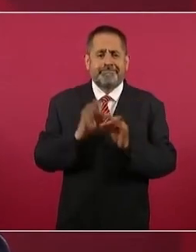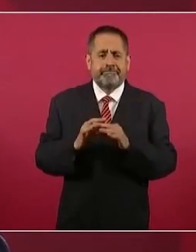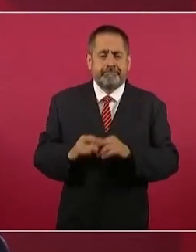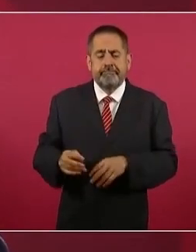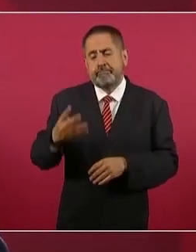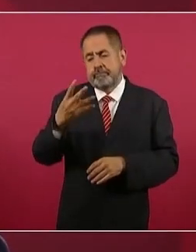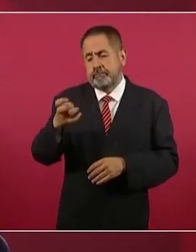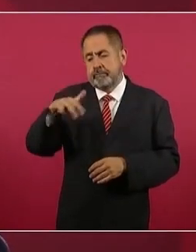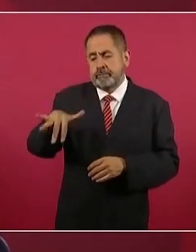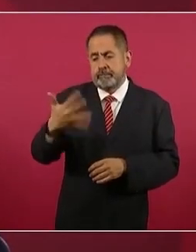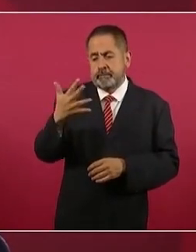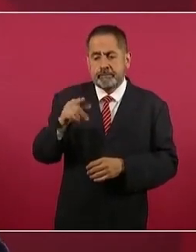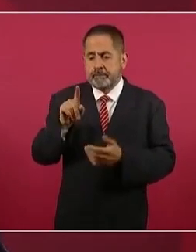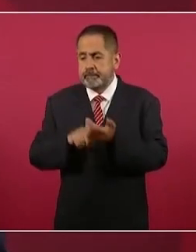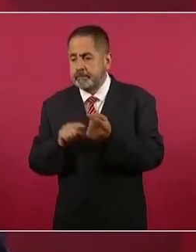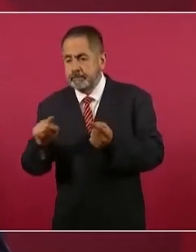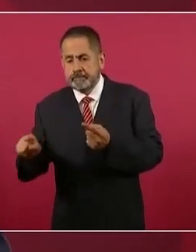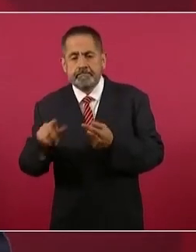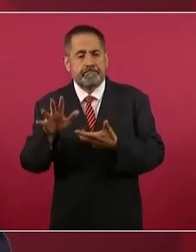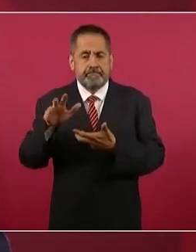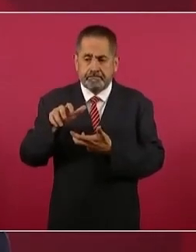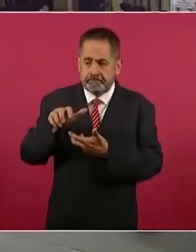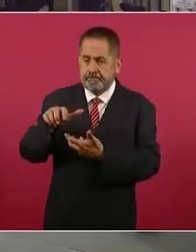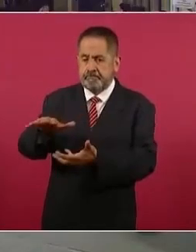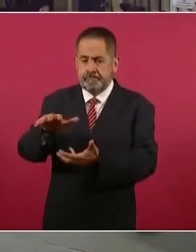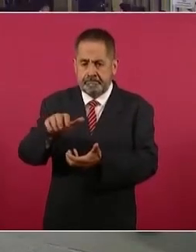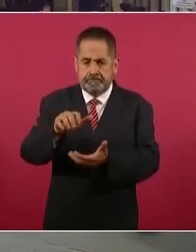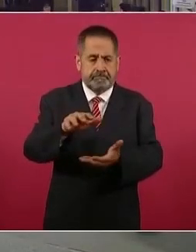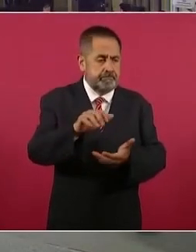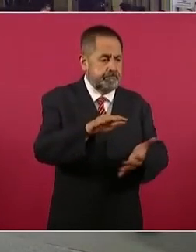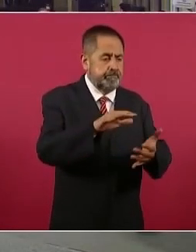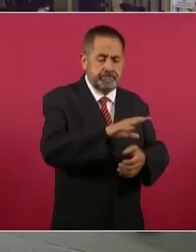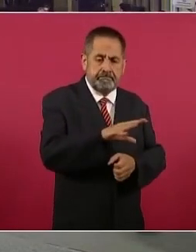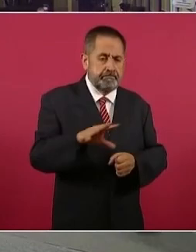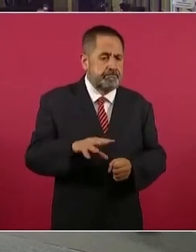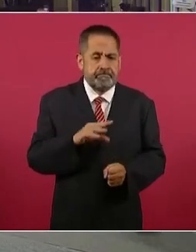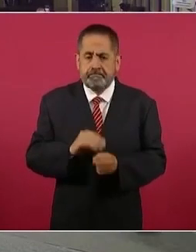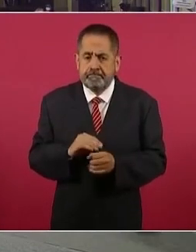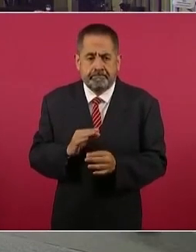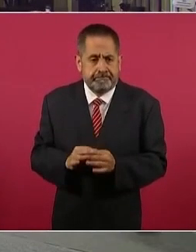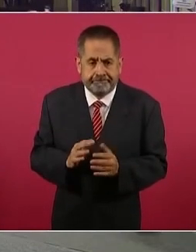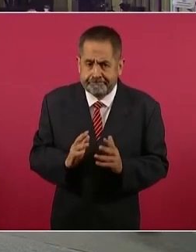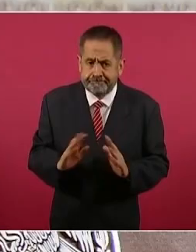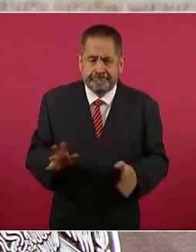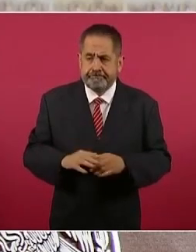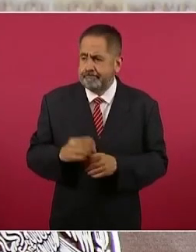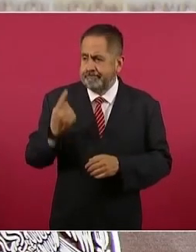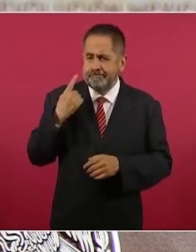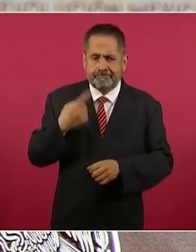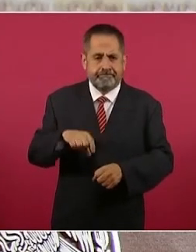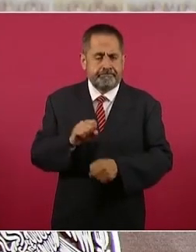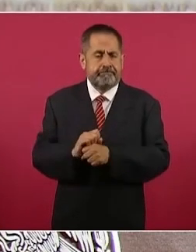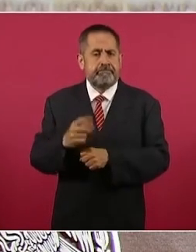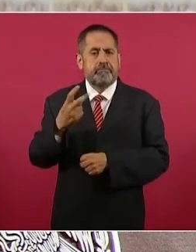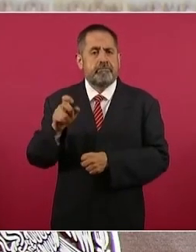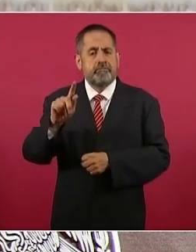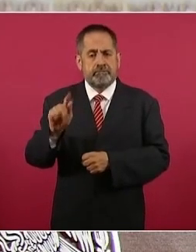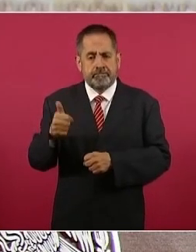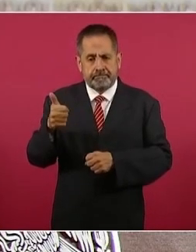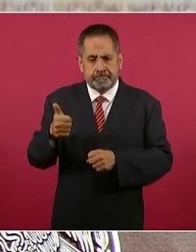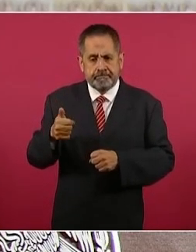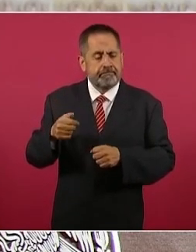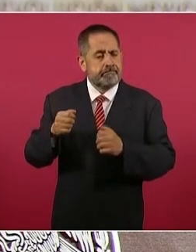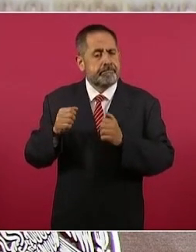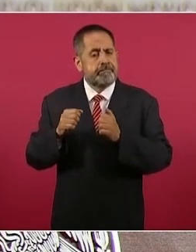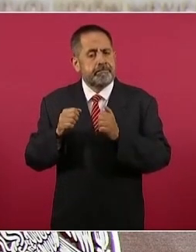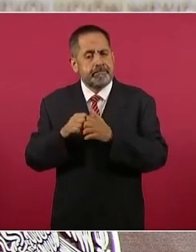415 equipos que ya fueron distribuidos esta semana que acaba de pasar a 276 formó detectores